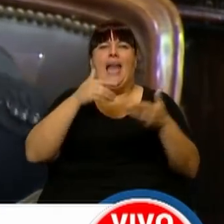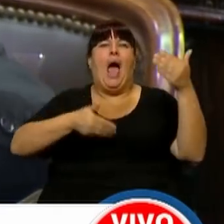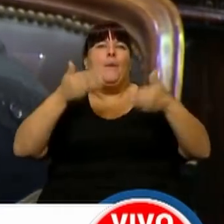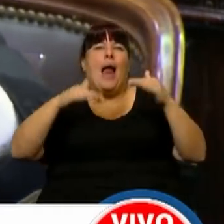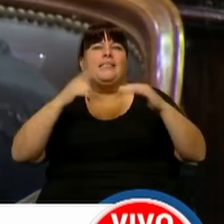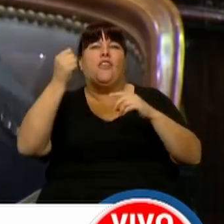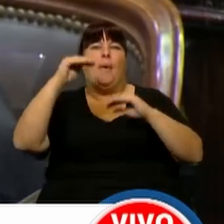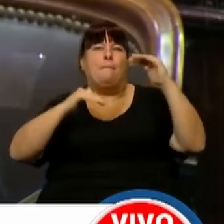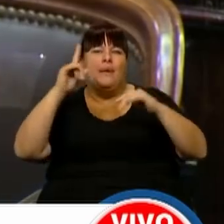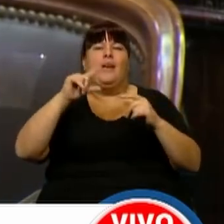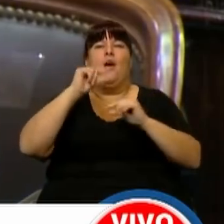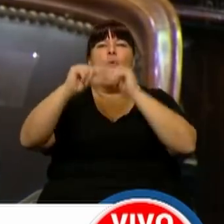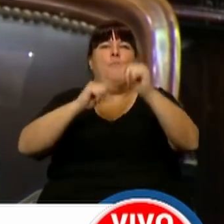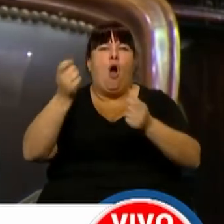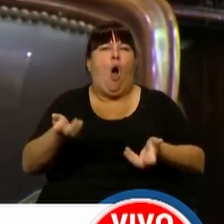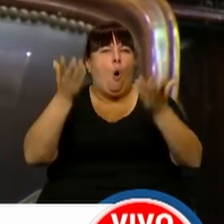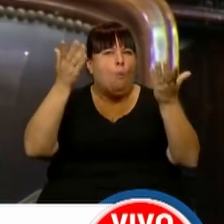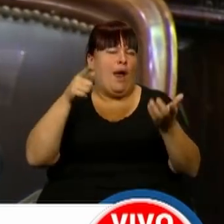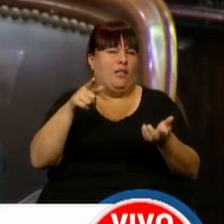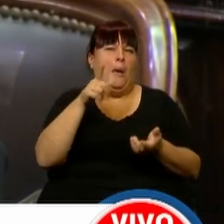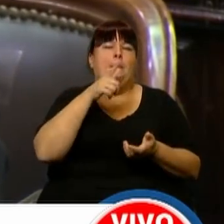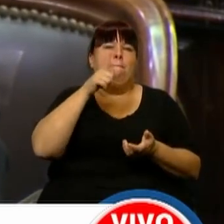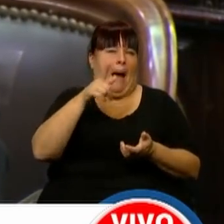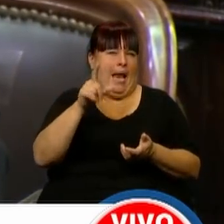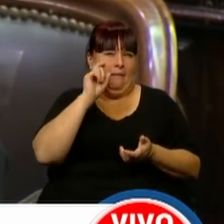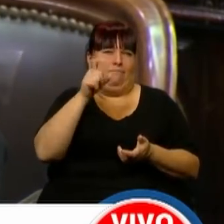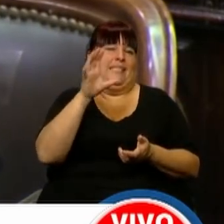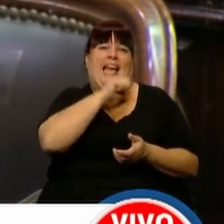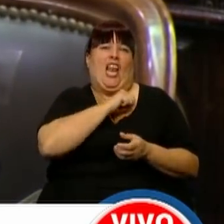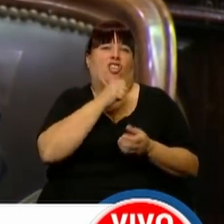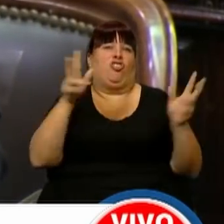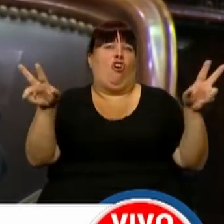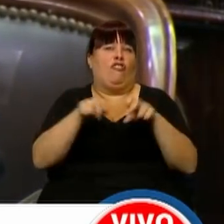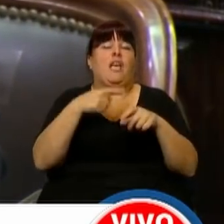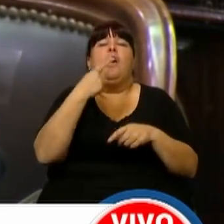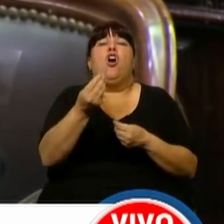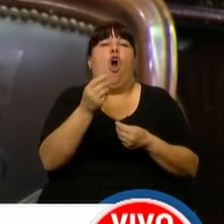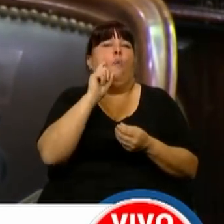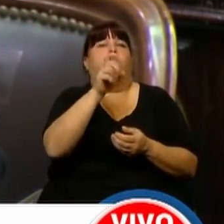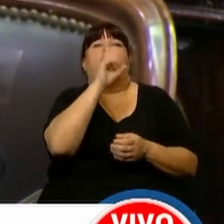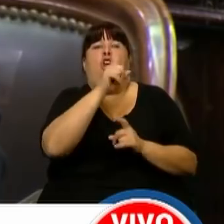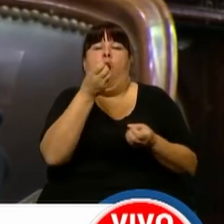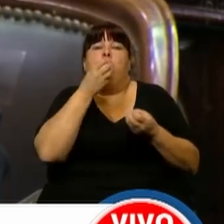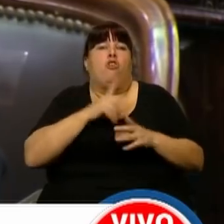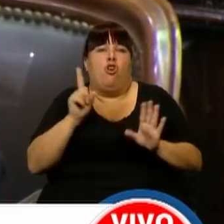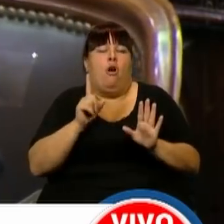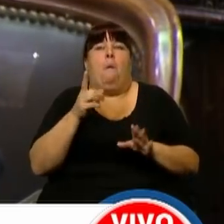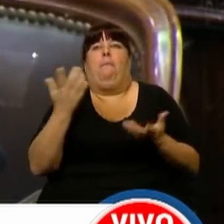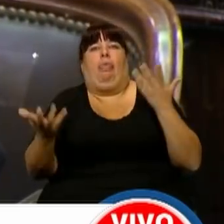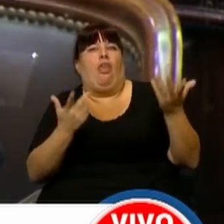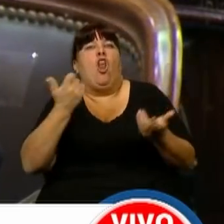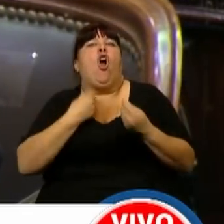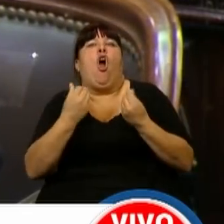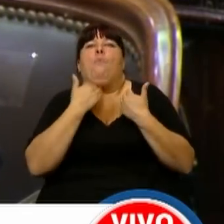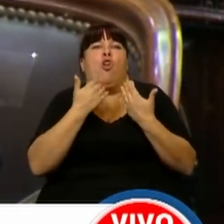rebalanceo tarifario, esa segmentación que aparentemente va a violar el secreto fiscal. Pregunté cómo le iban a hacer sin violar el secreto fiscal, no supieron decirme